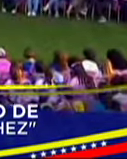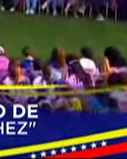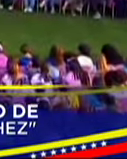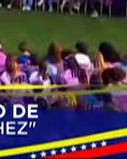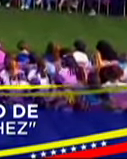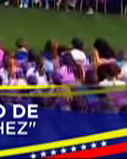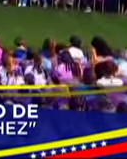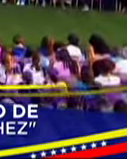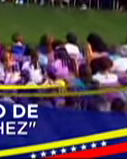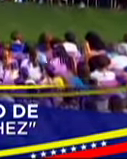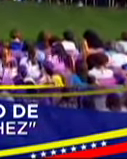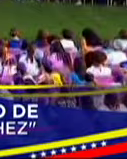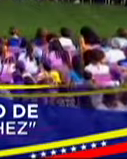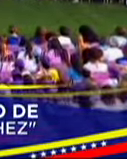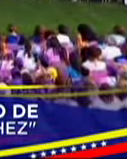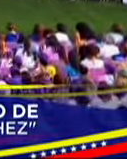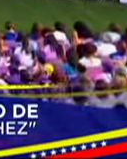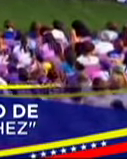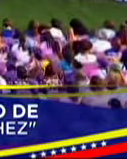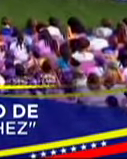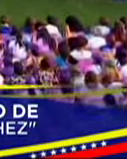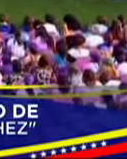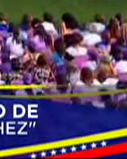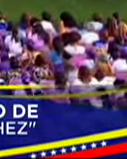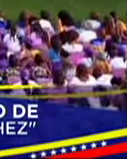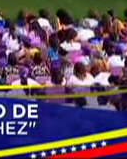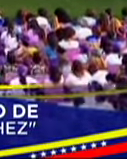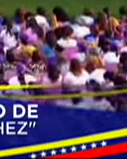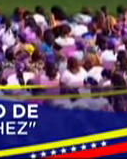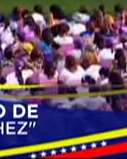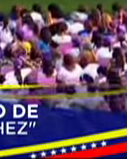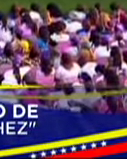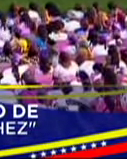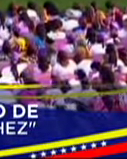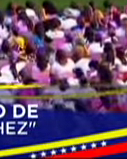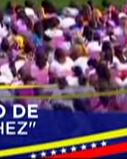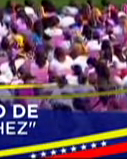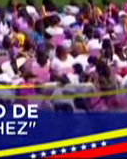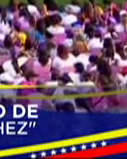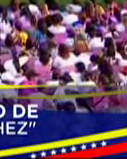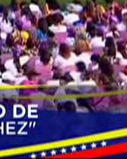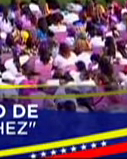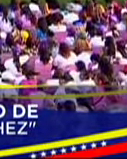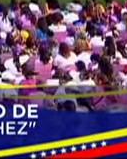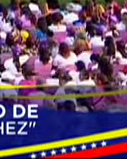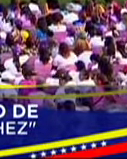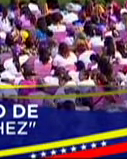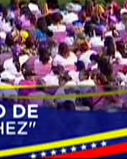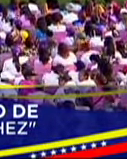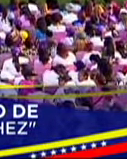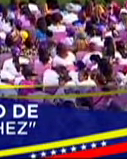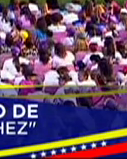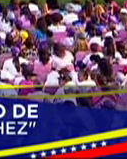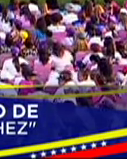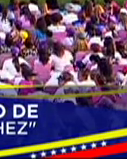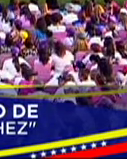vivos, activos, funcionales, solidarios, muy